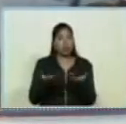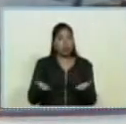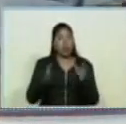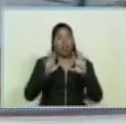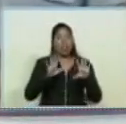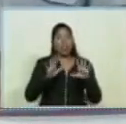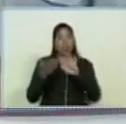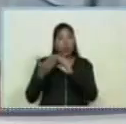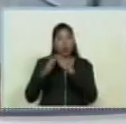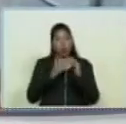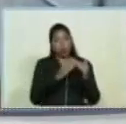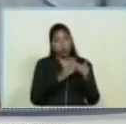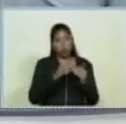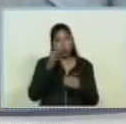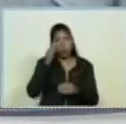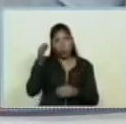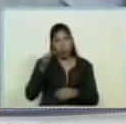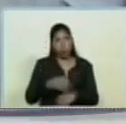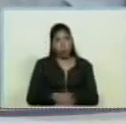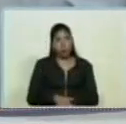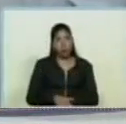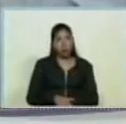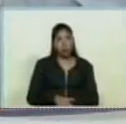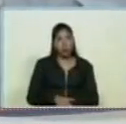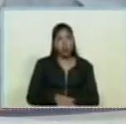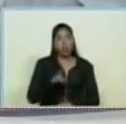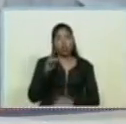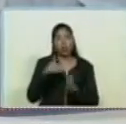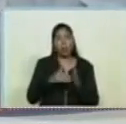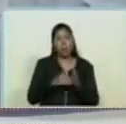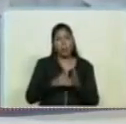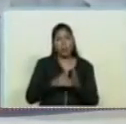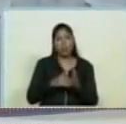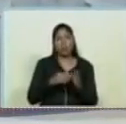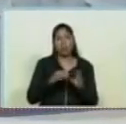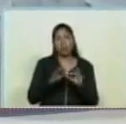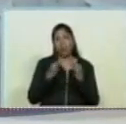consejos comunales, 2.459 familias que son beneficiadas,